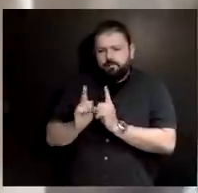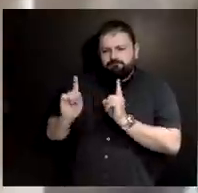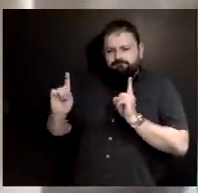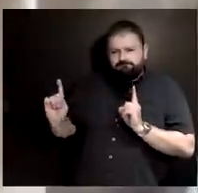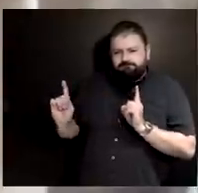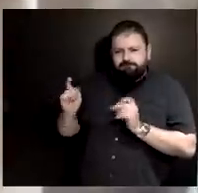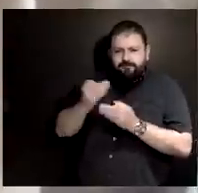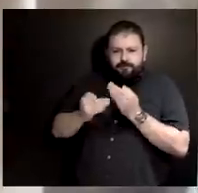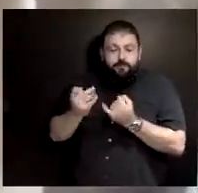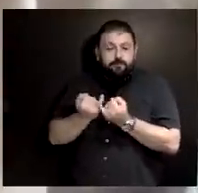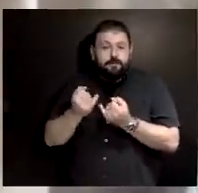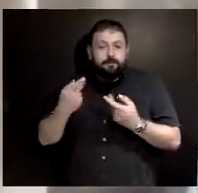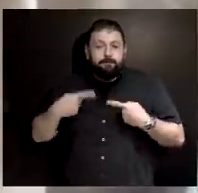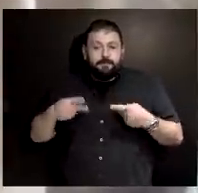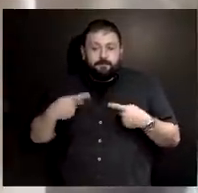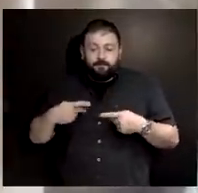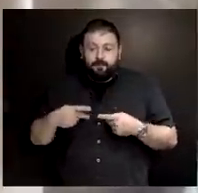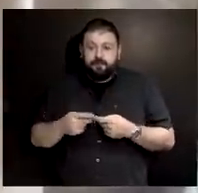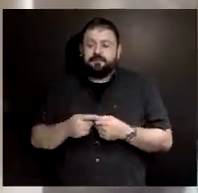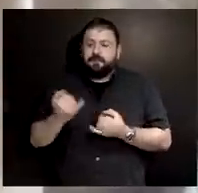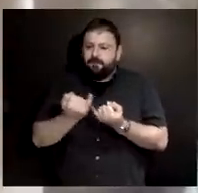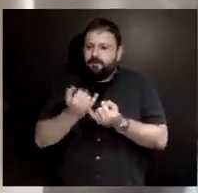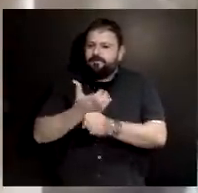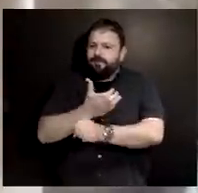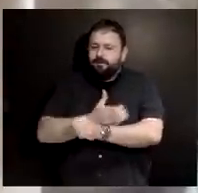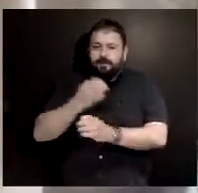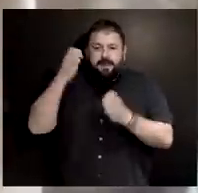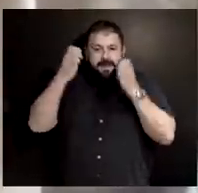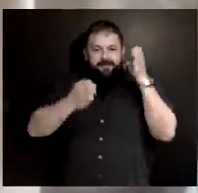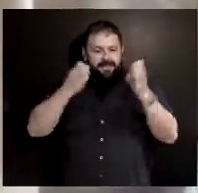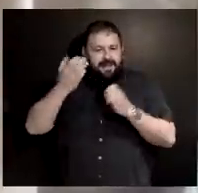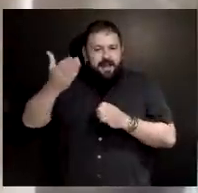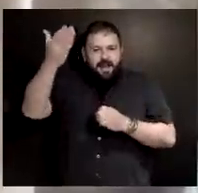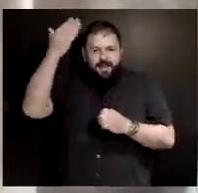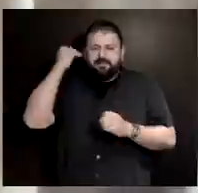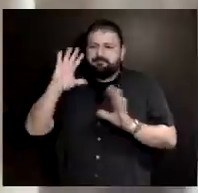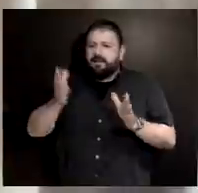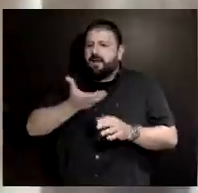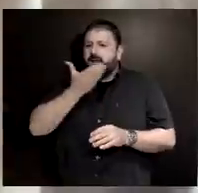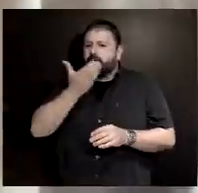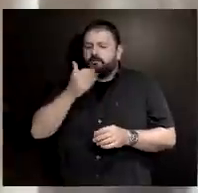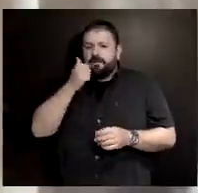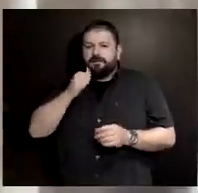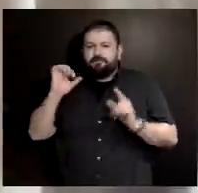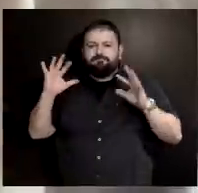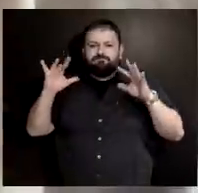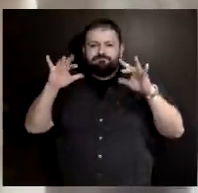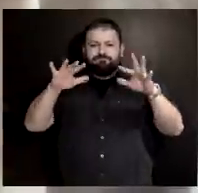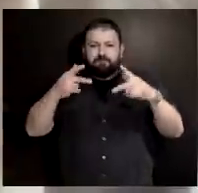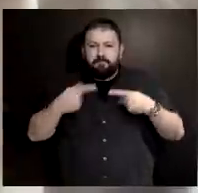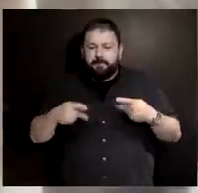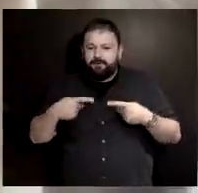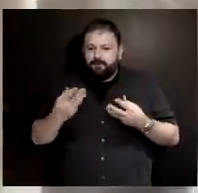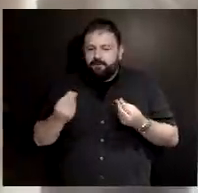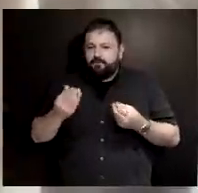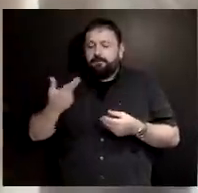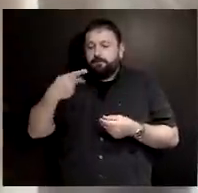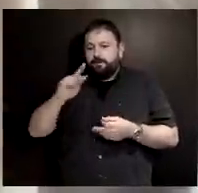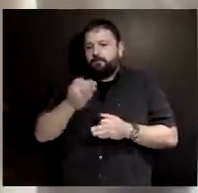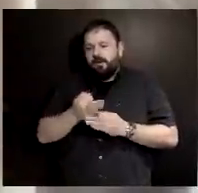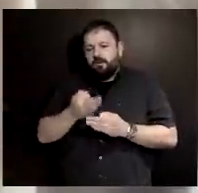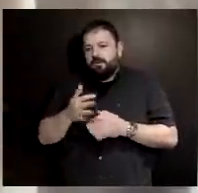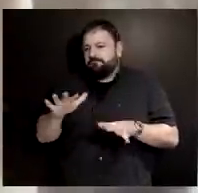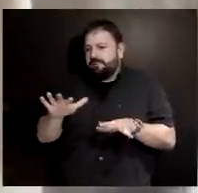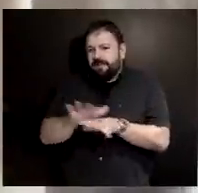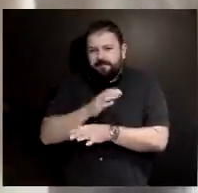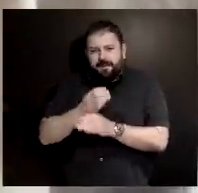normalmente nos acompañan en los eventos grandes de OmniLife a los que estamos acostumbrados. Hemos tenido que adaptarnos, que evolucionar, que cambiar